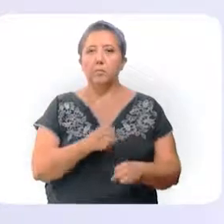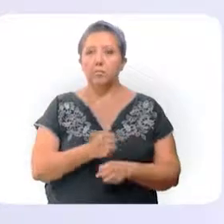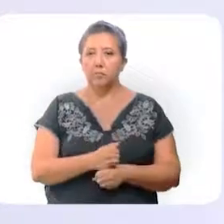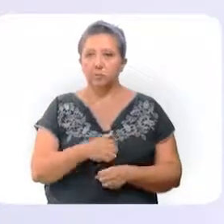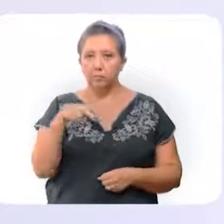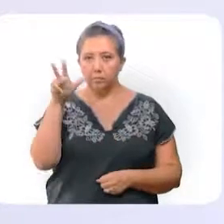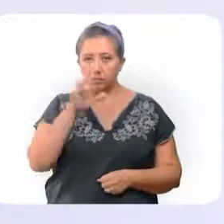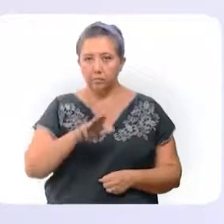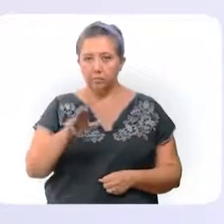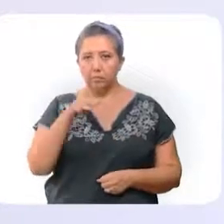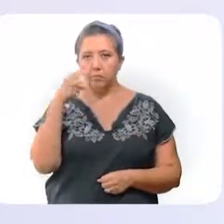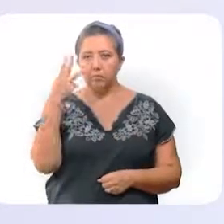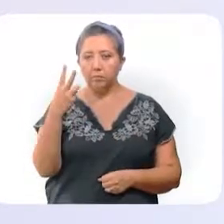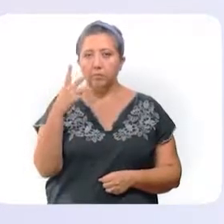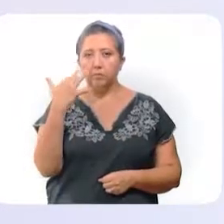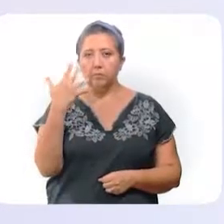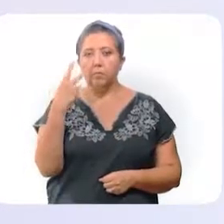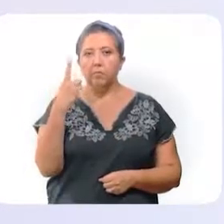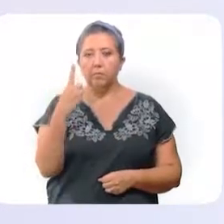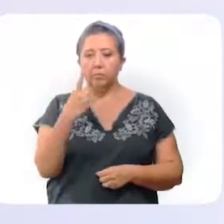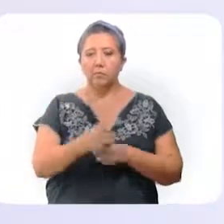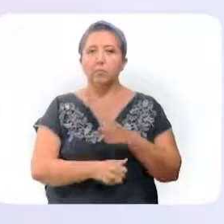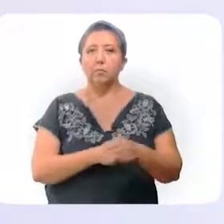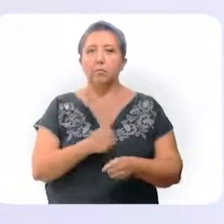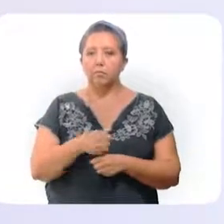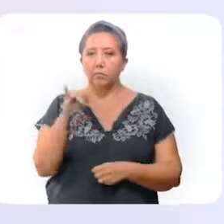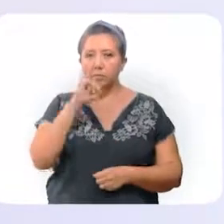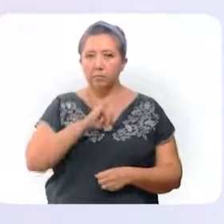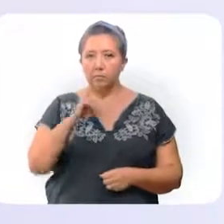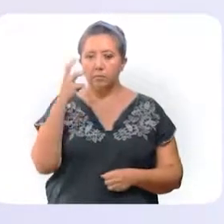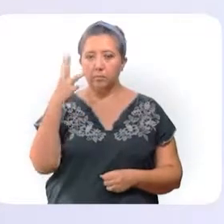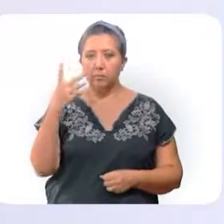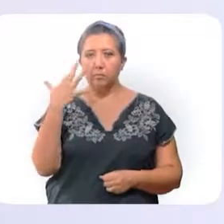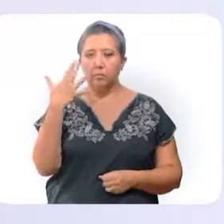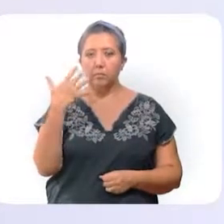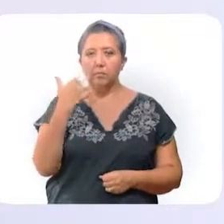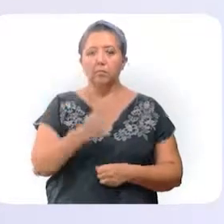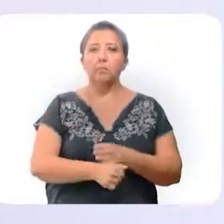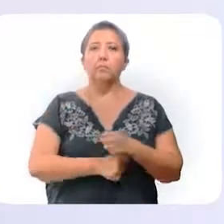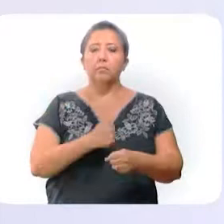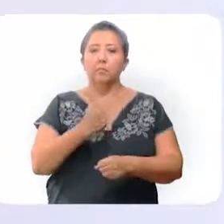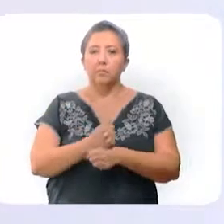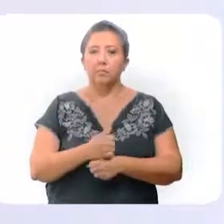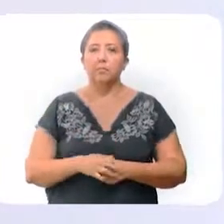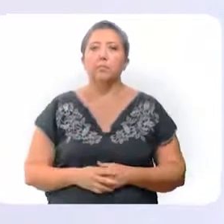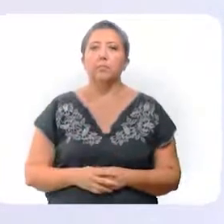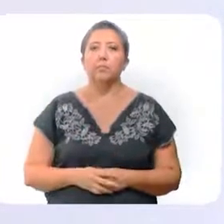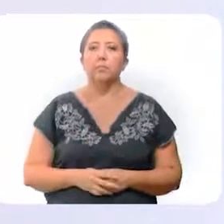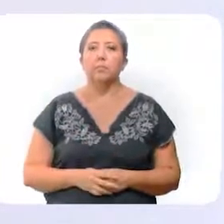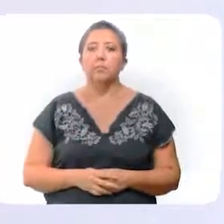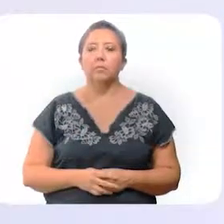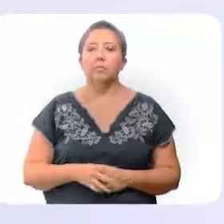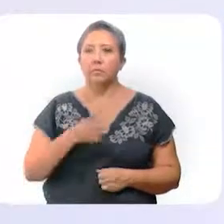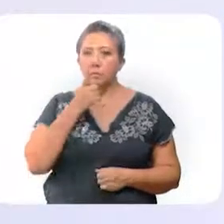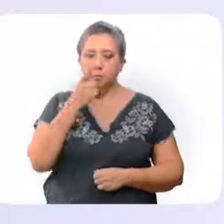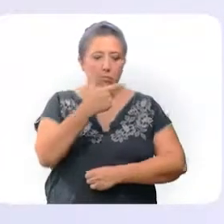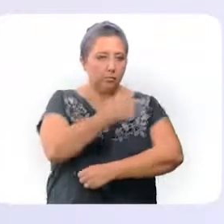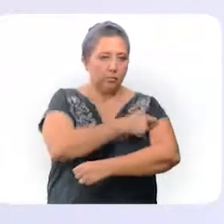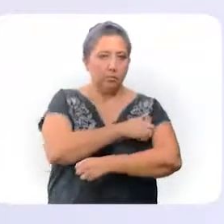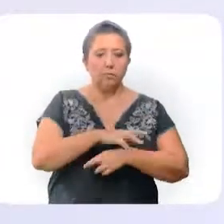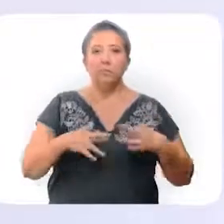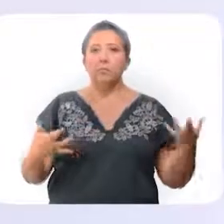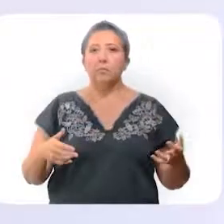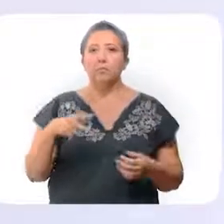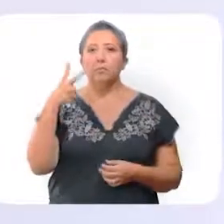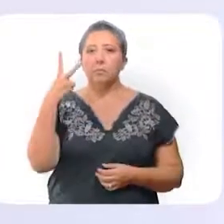años, miércoles 2 a los de 51 años y jueves 3 a los de 50 años. La vacunación se